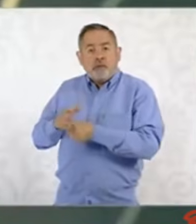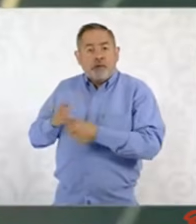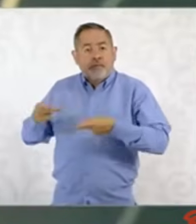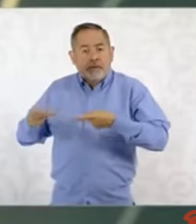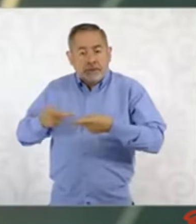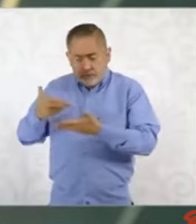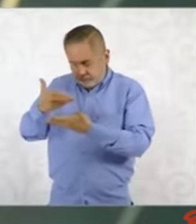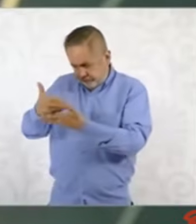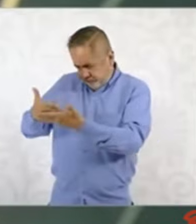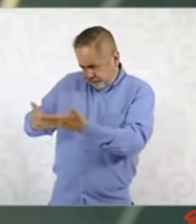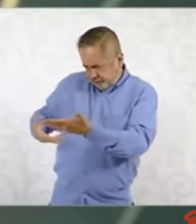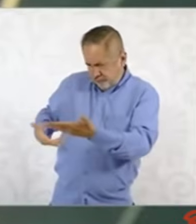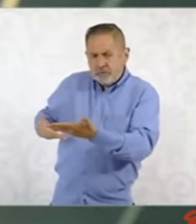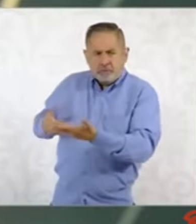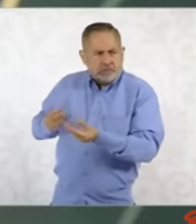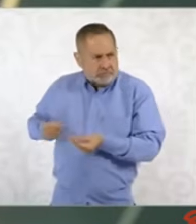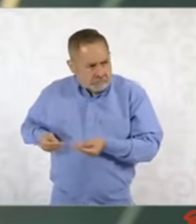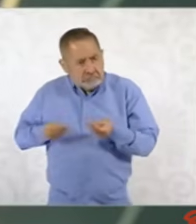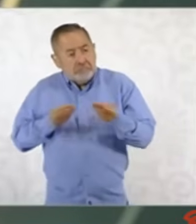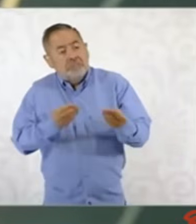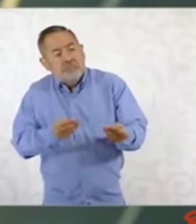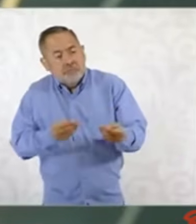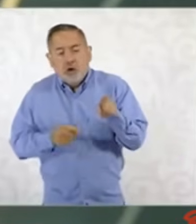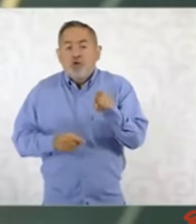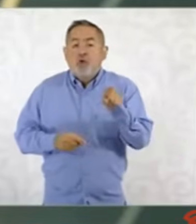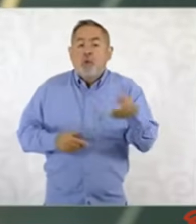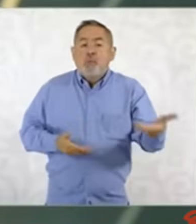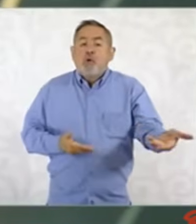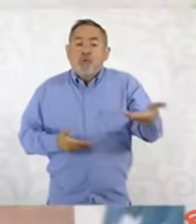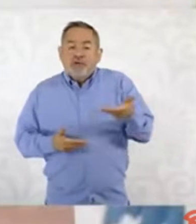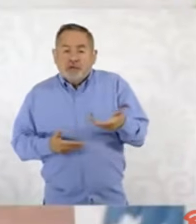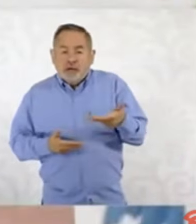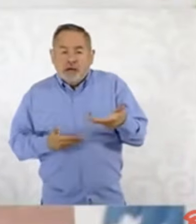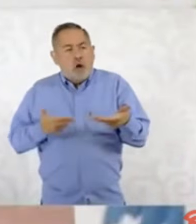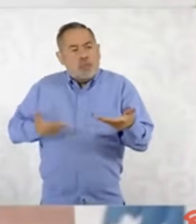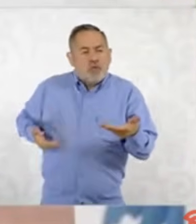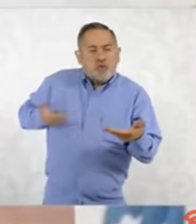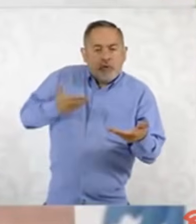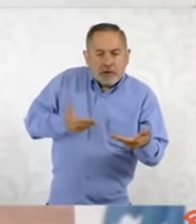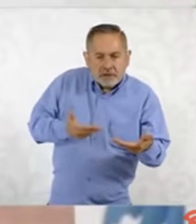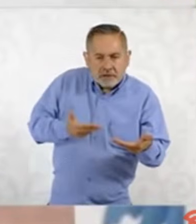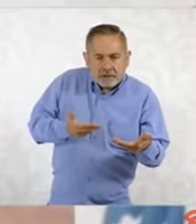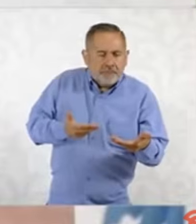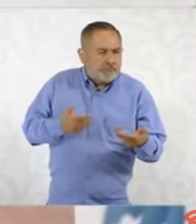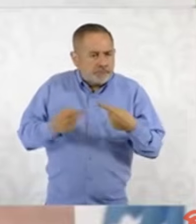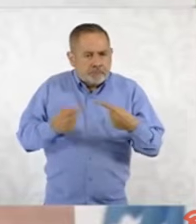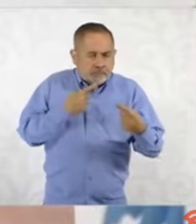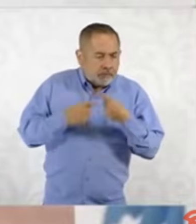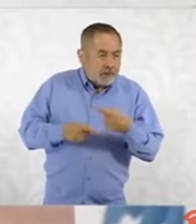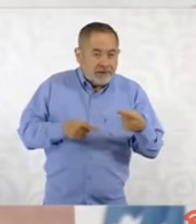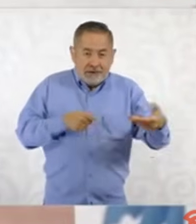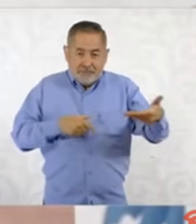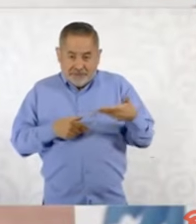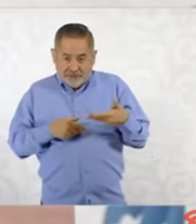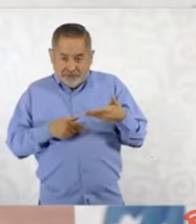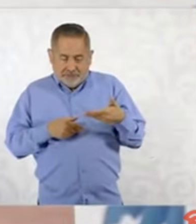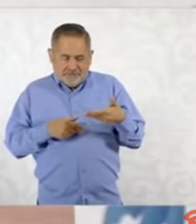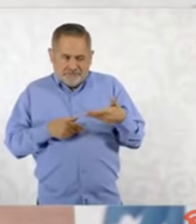más información de las propuestas que ha hecho el gobierno de México a dos de sus